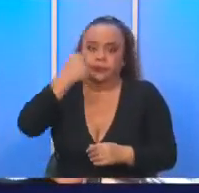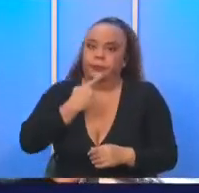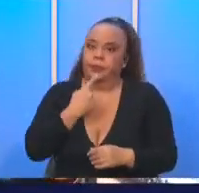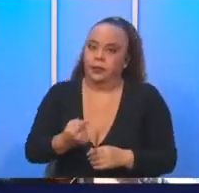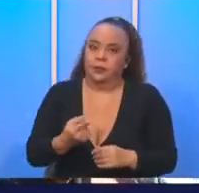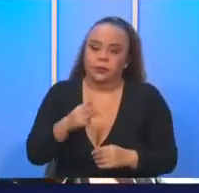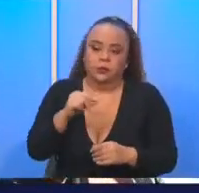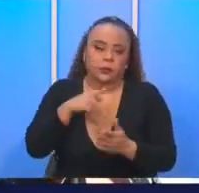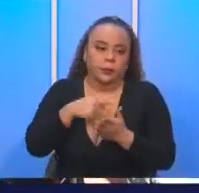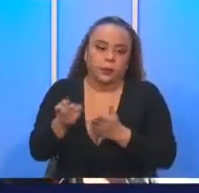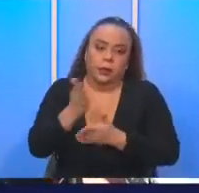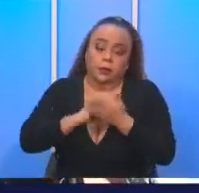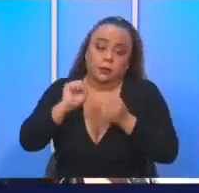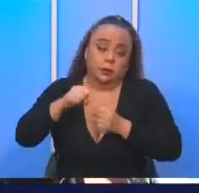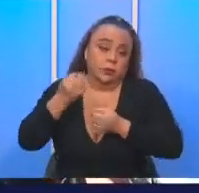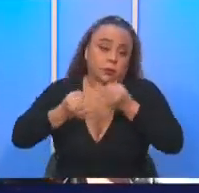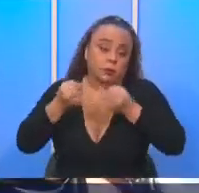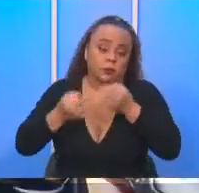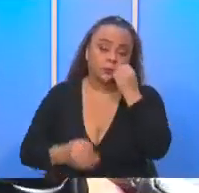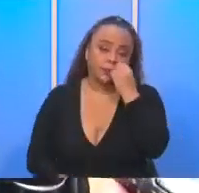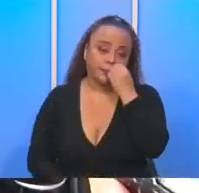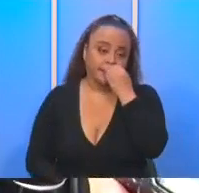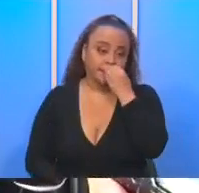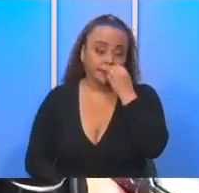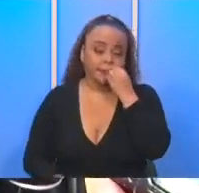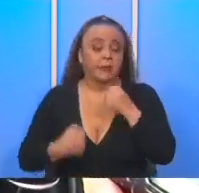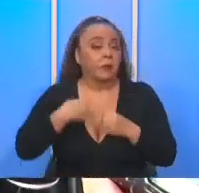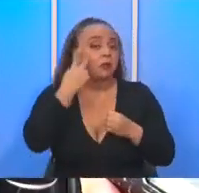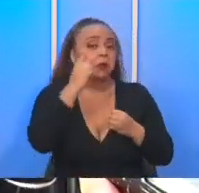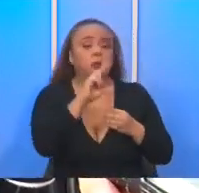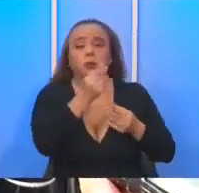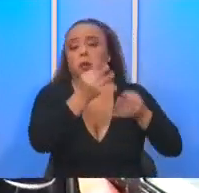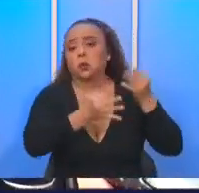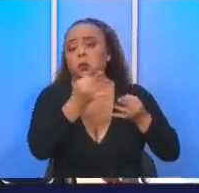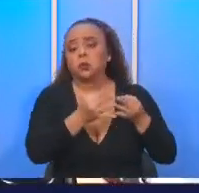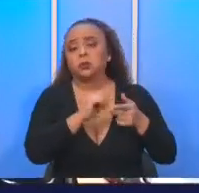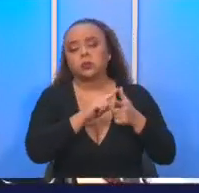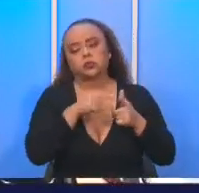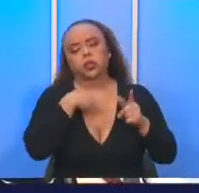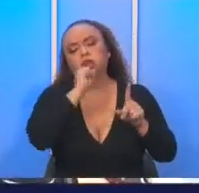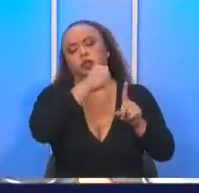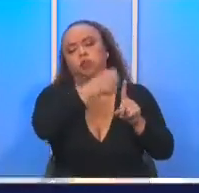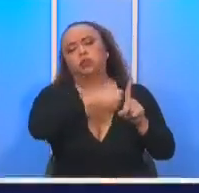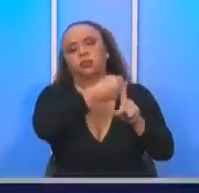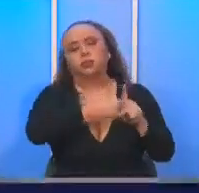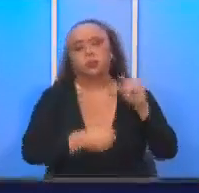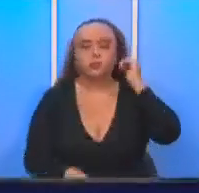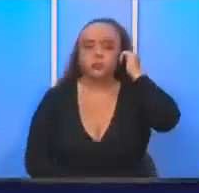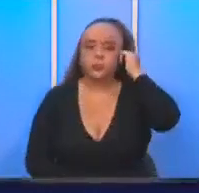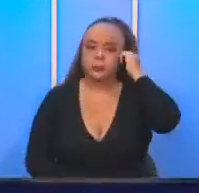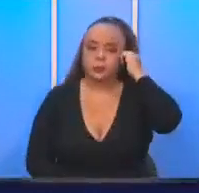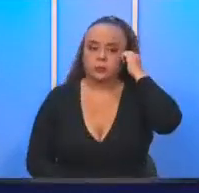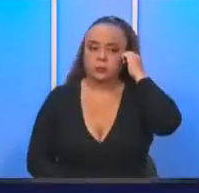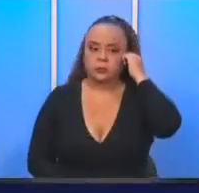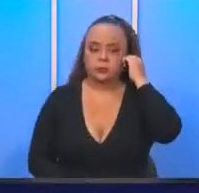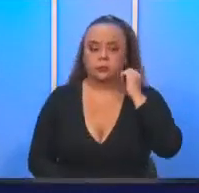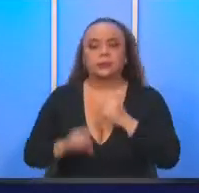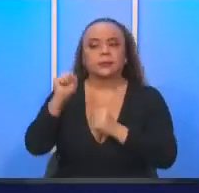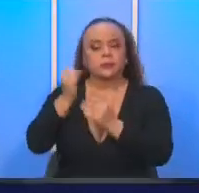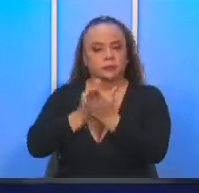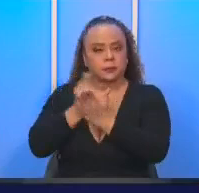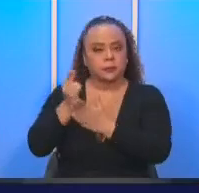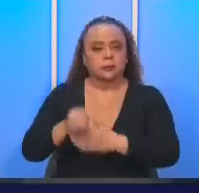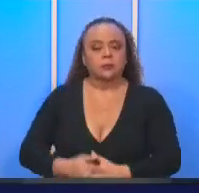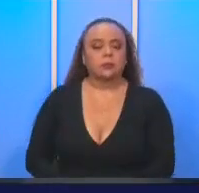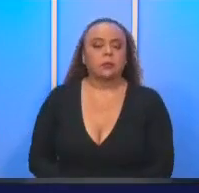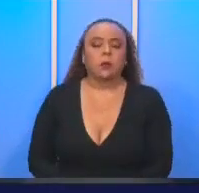voy a apelar algo que sí es justo, pero si yo veo que no es justo lo que me hicieron, entonces sí la apelaría, claro. Pues, pienso que sí, honestamente, pues